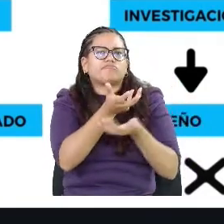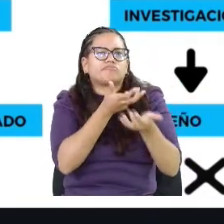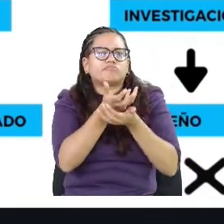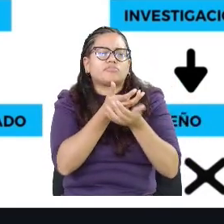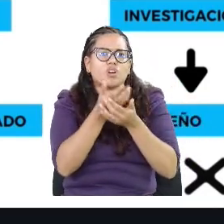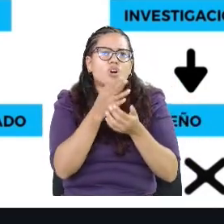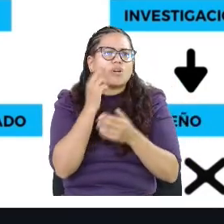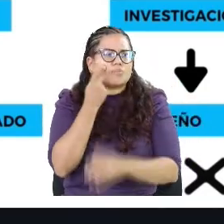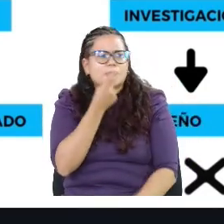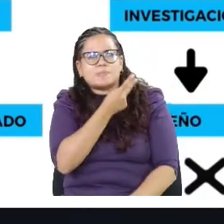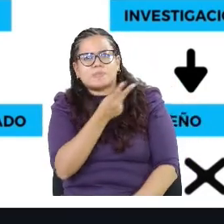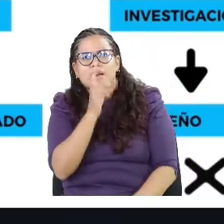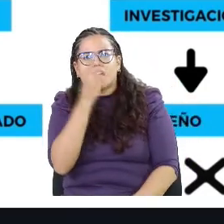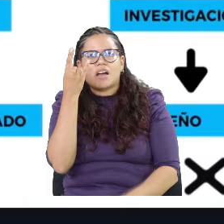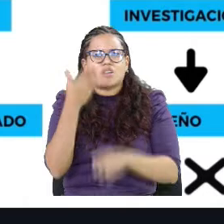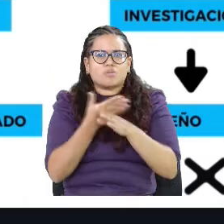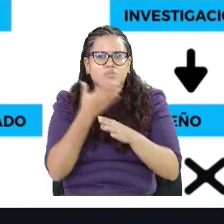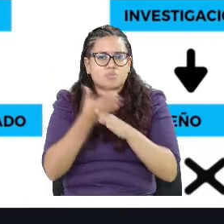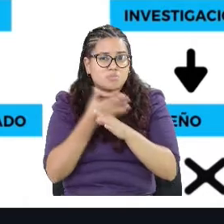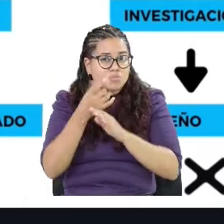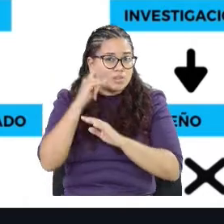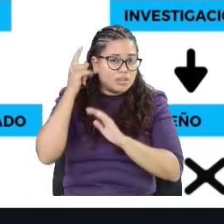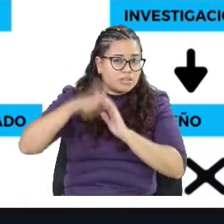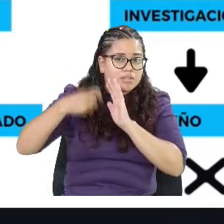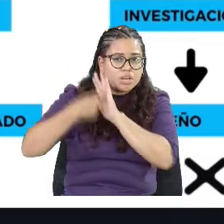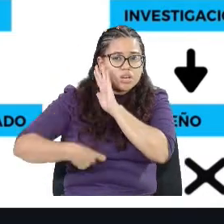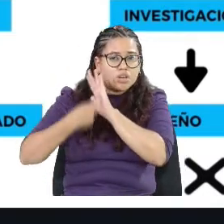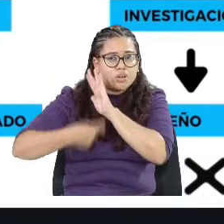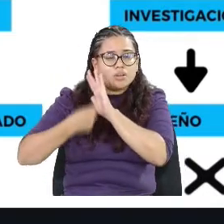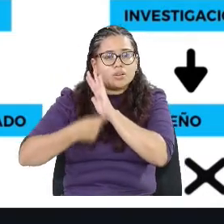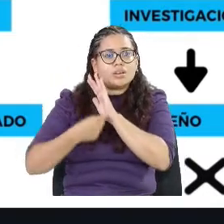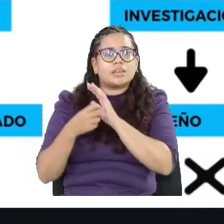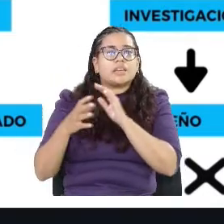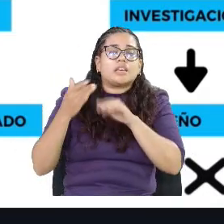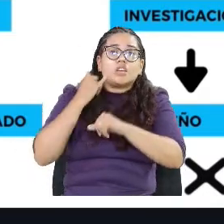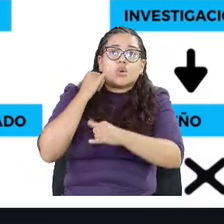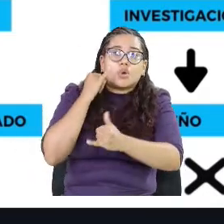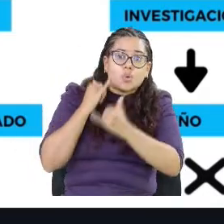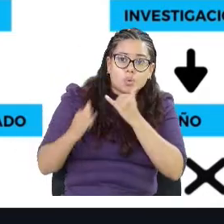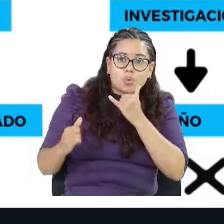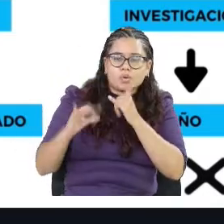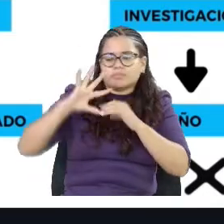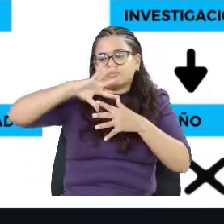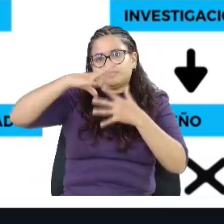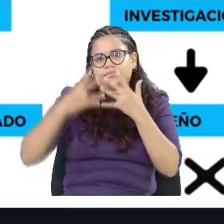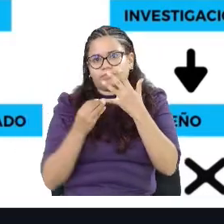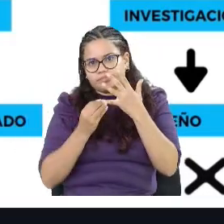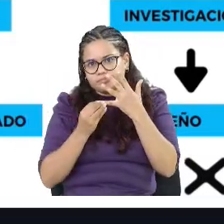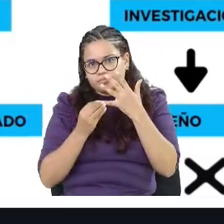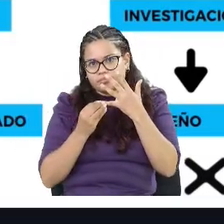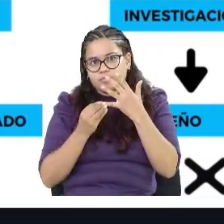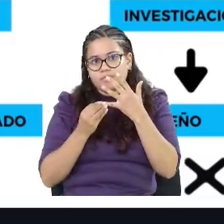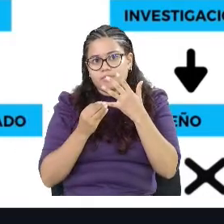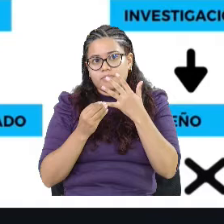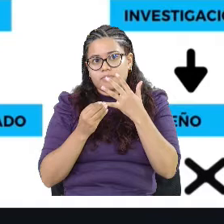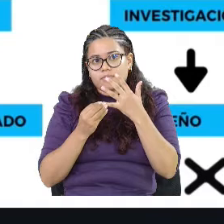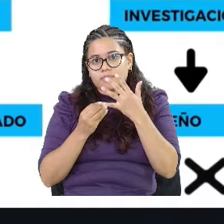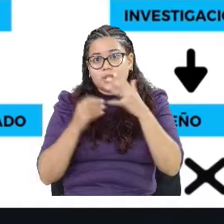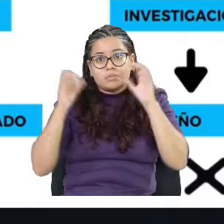si hay algún problema que debemos corregir. Y por último llega la conclusión. Entonces la conclusión son